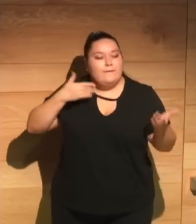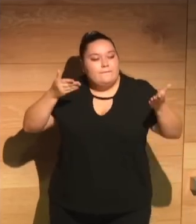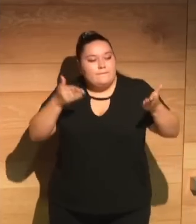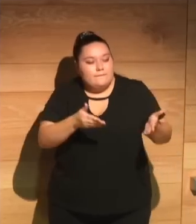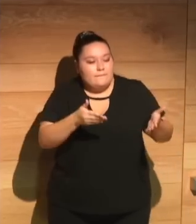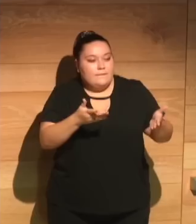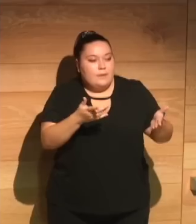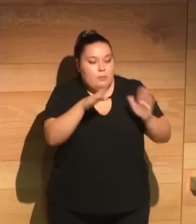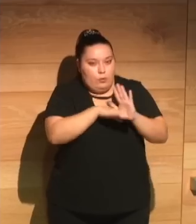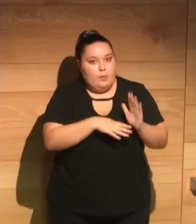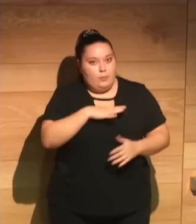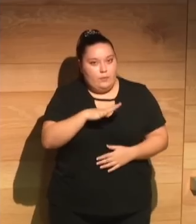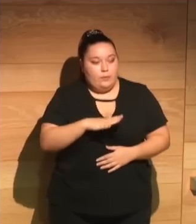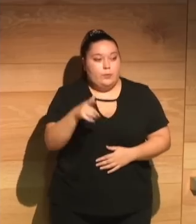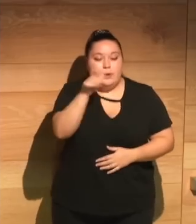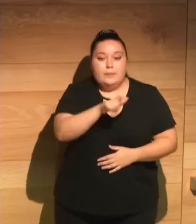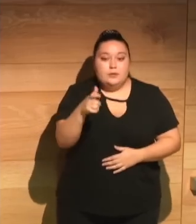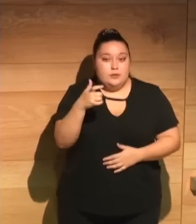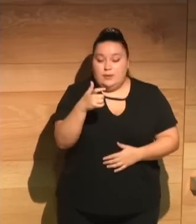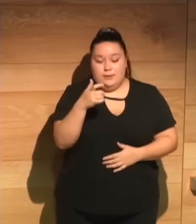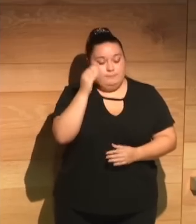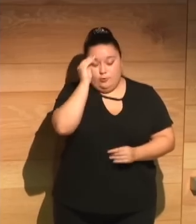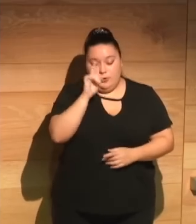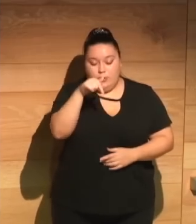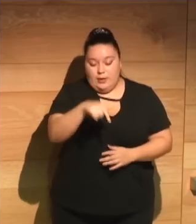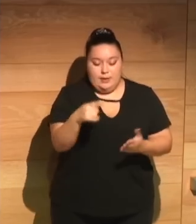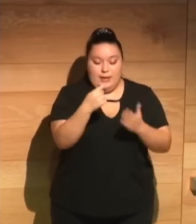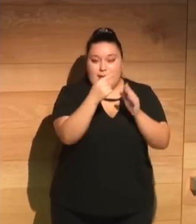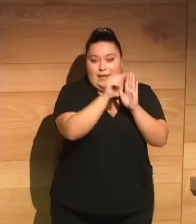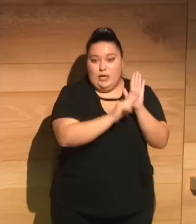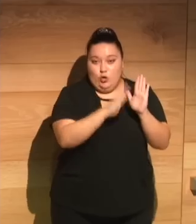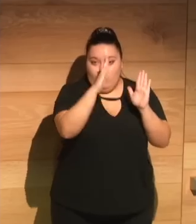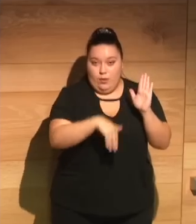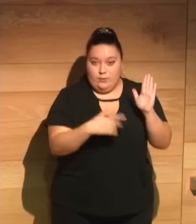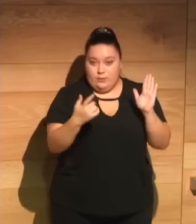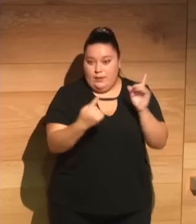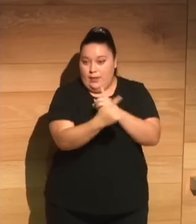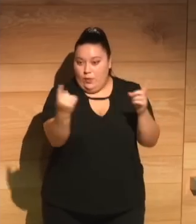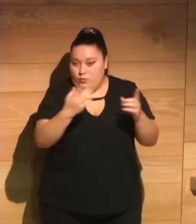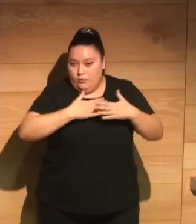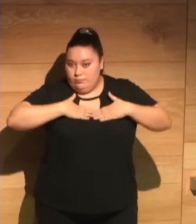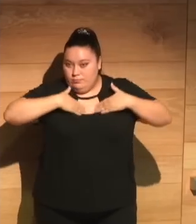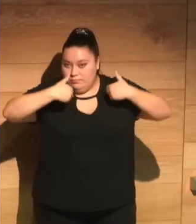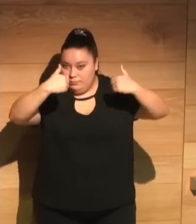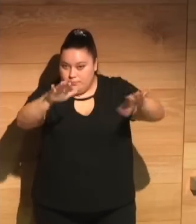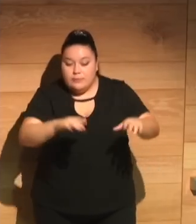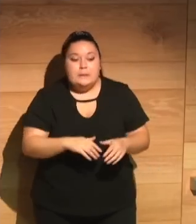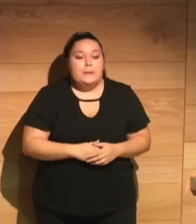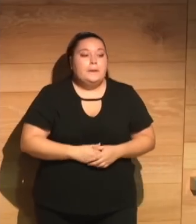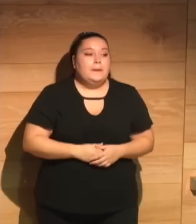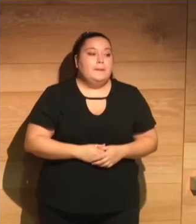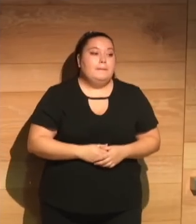poco el programa, porque la gente no se cree nunca cuando les decimos que aquí no hay guión, que decimos un programa y venimos cada uno con lo que nos sale de las narices,